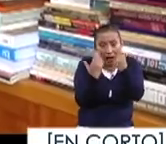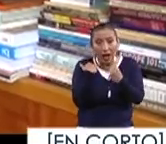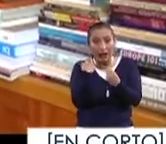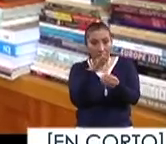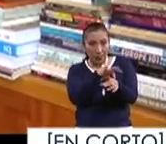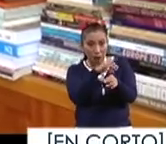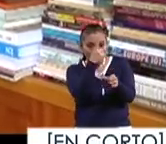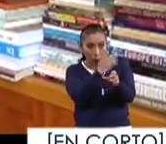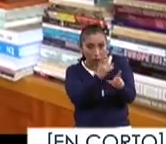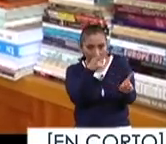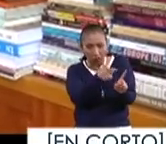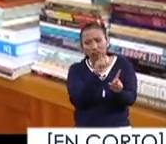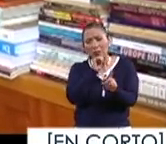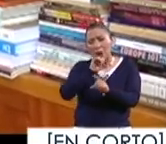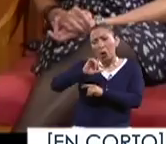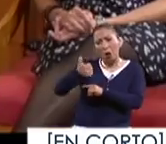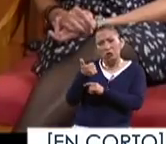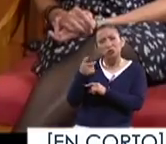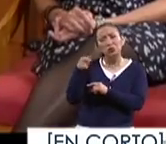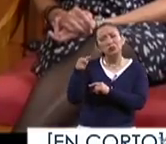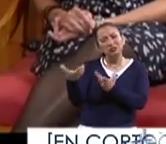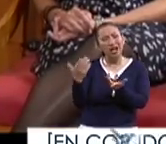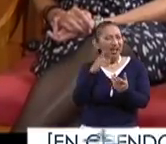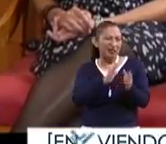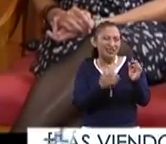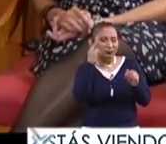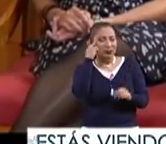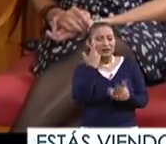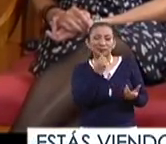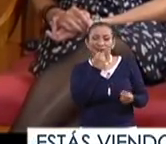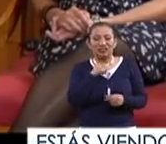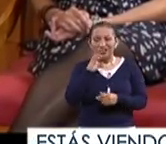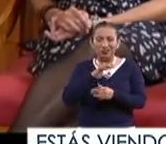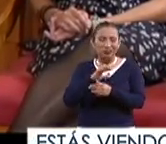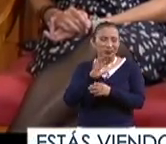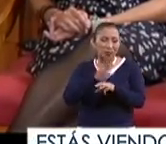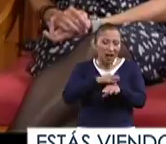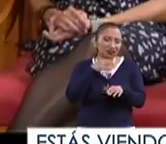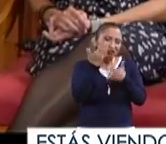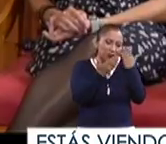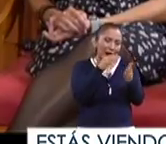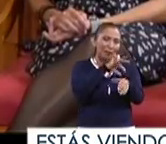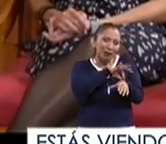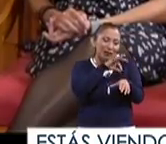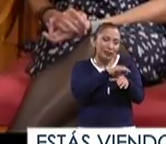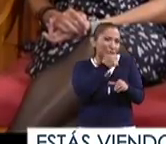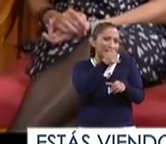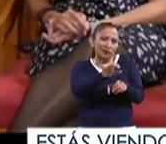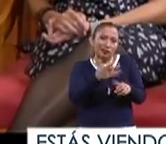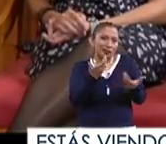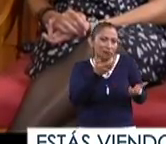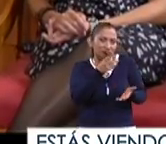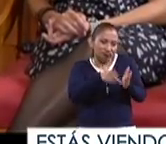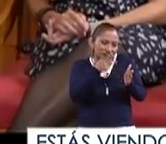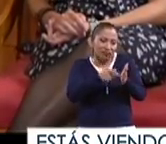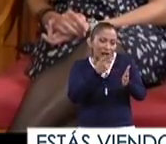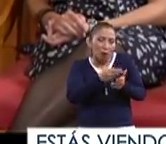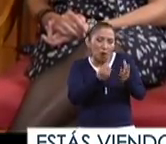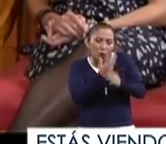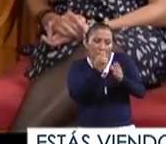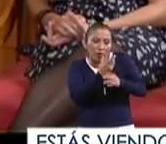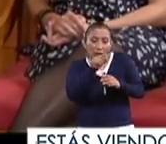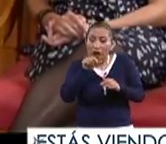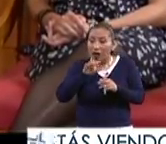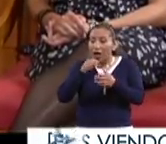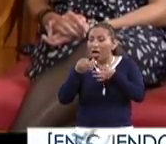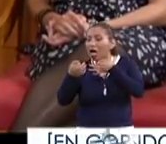solo de medicina. A veces me molestan no tener que estudiar más medicina porque así es la medicina y no poder leer